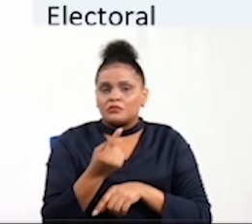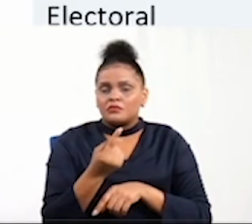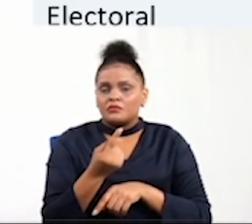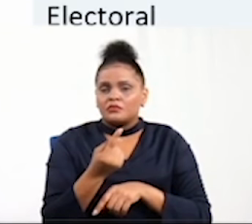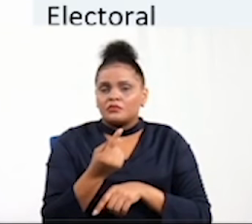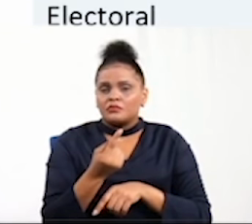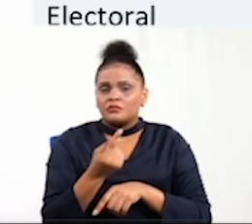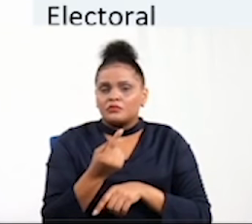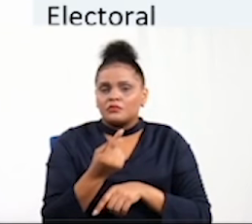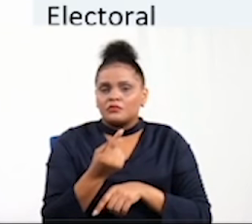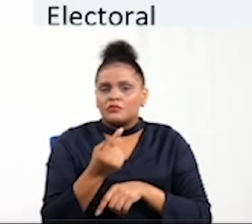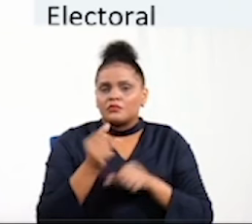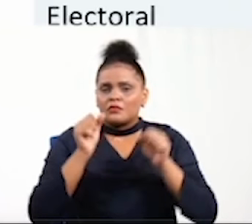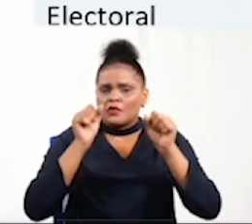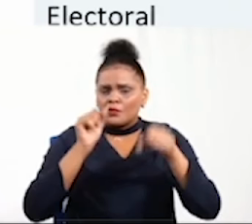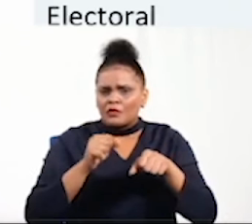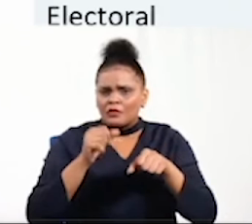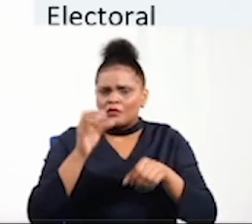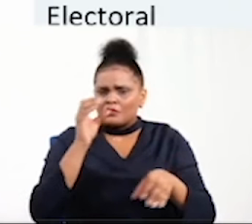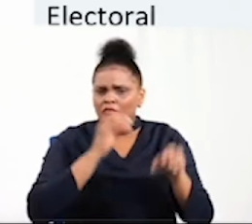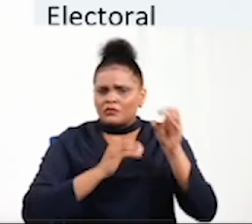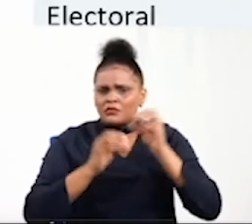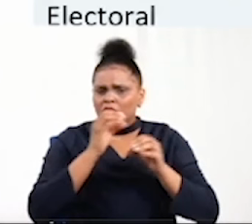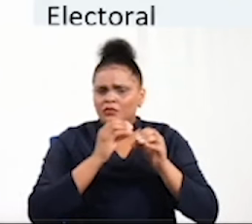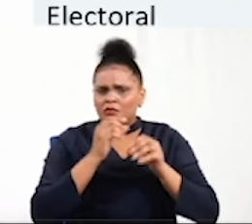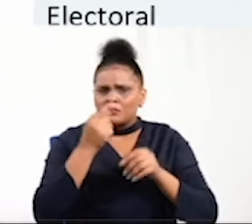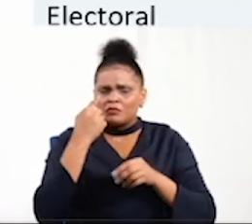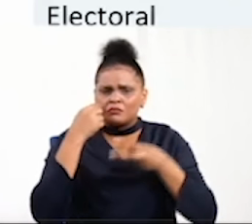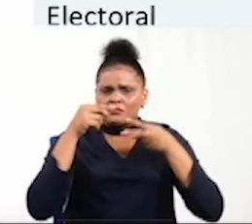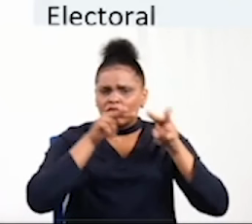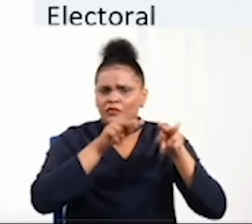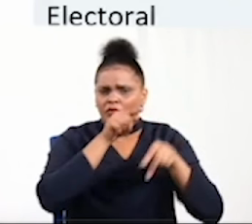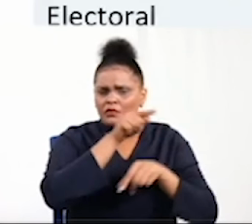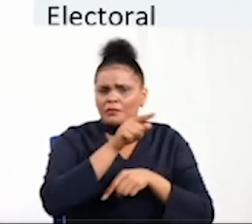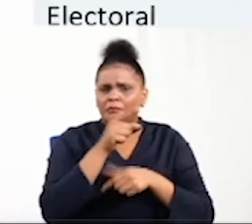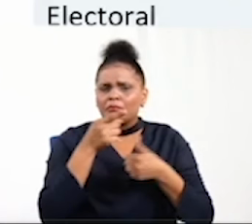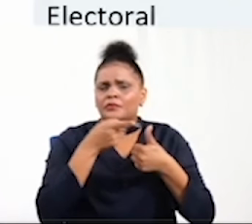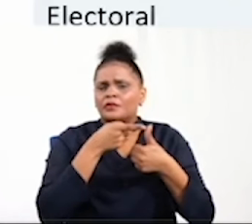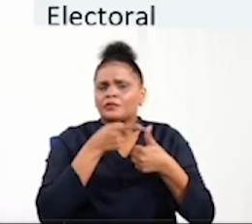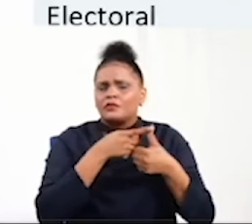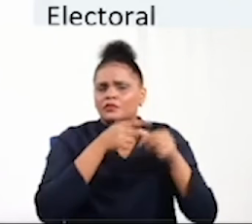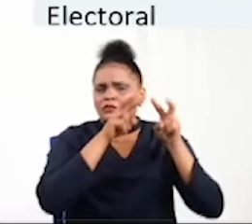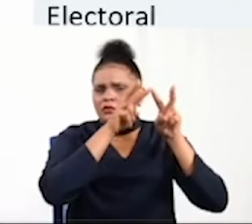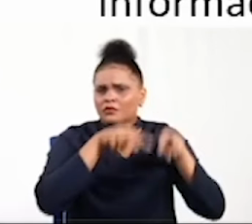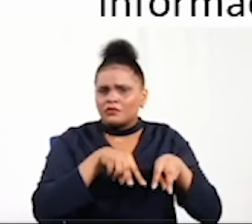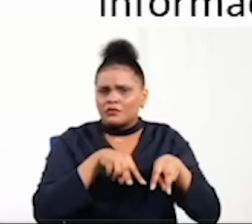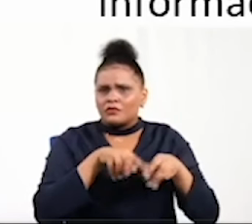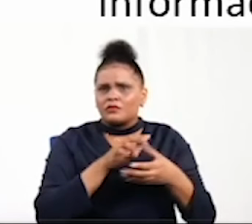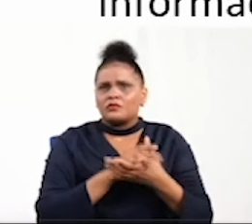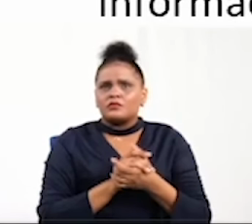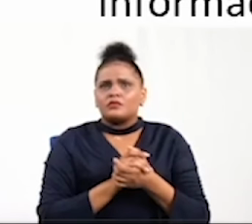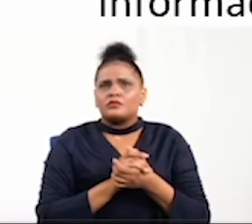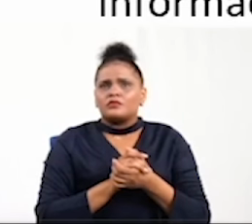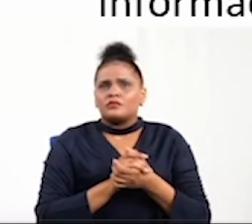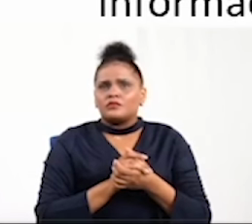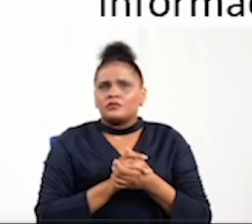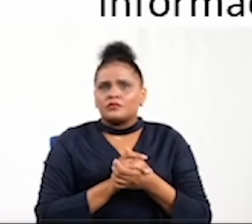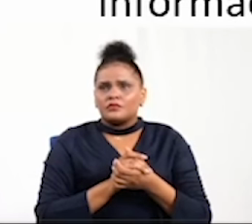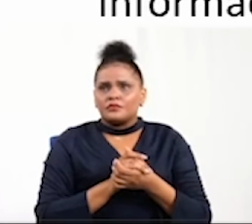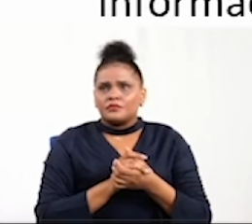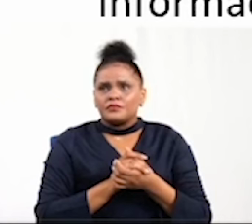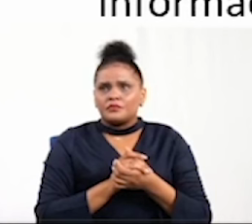resumido de lo que ustedes van a poder encontrar en el primer diagnóstico de atenea pero bueno no nos